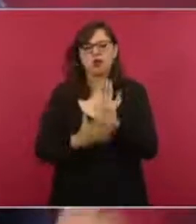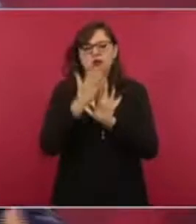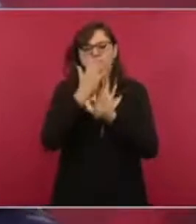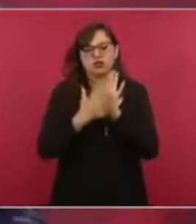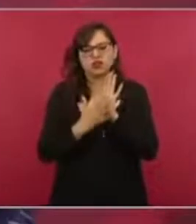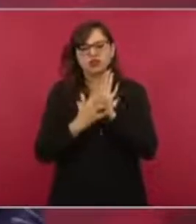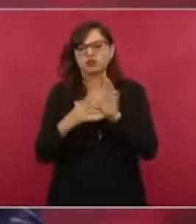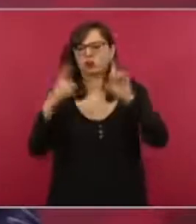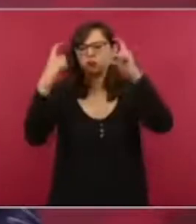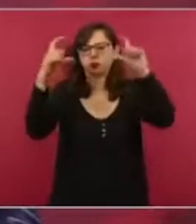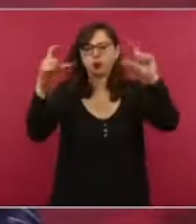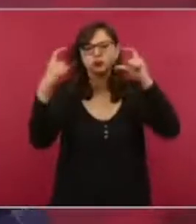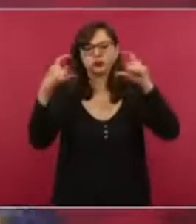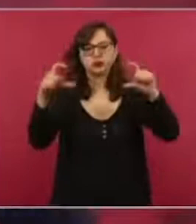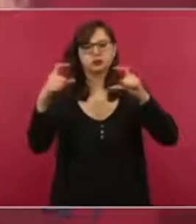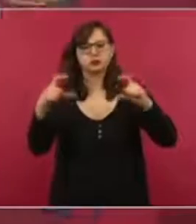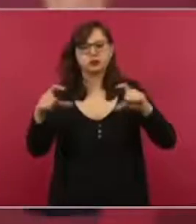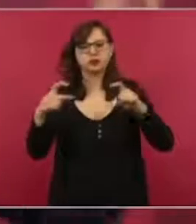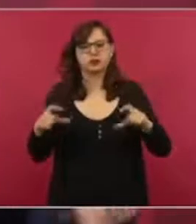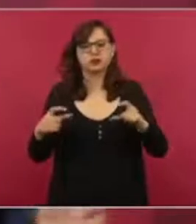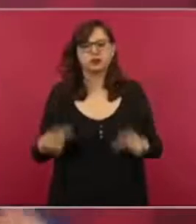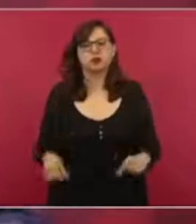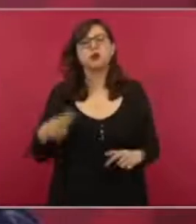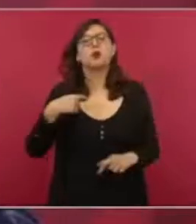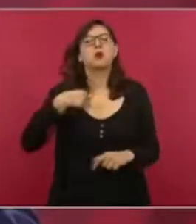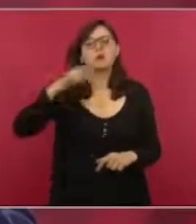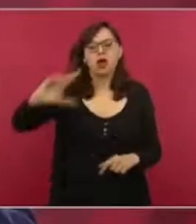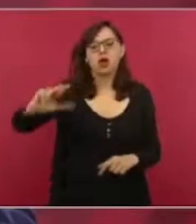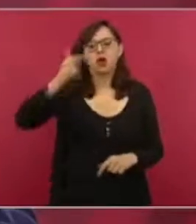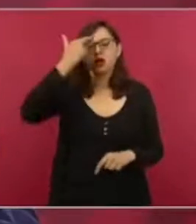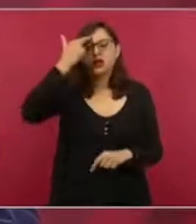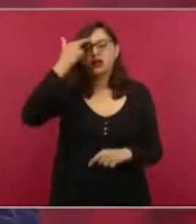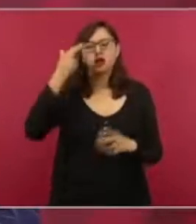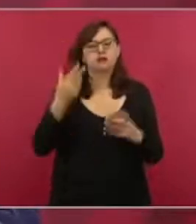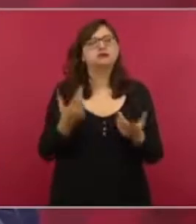Cuba, que fue un domingo,